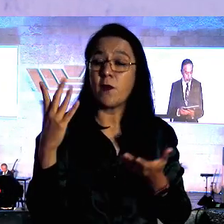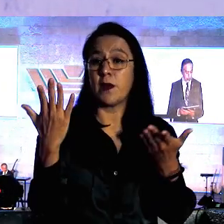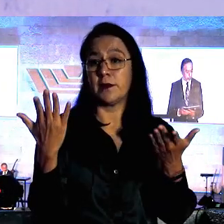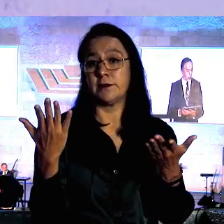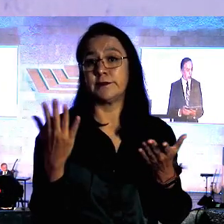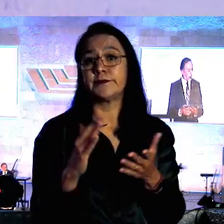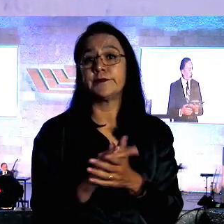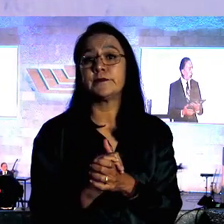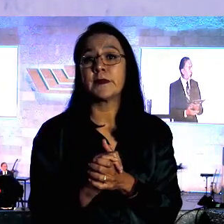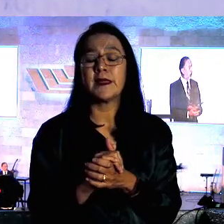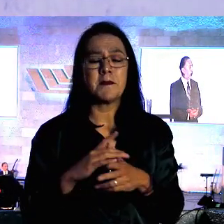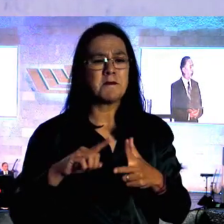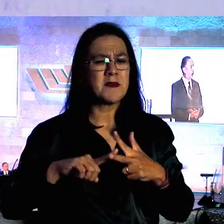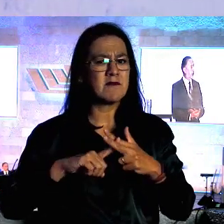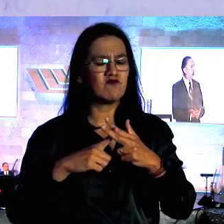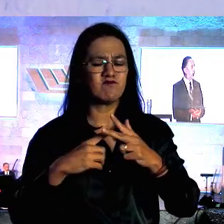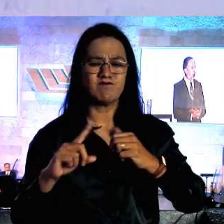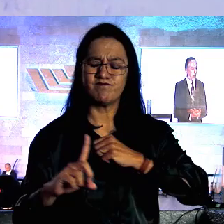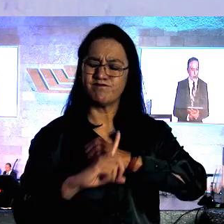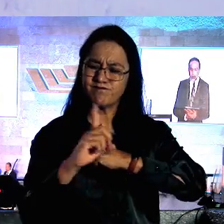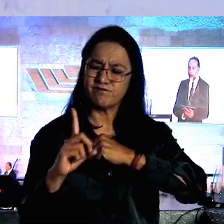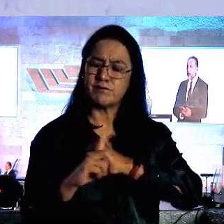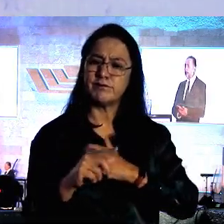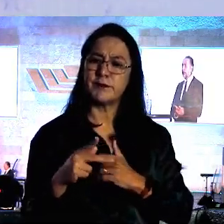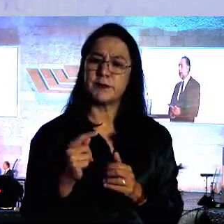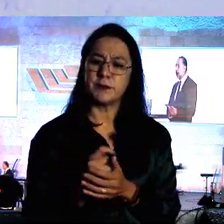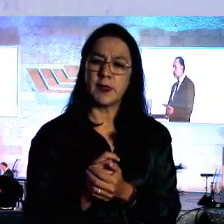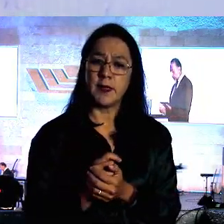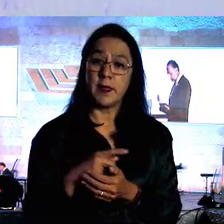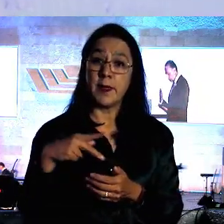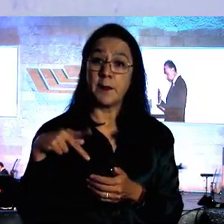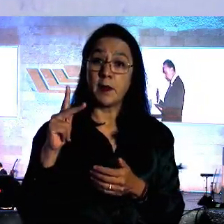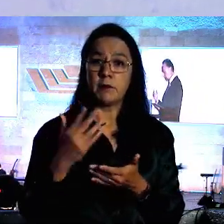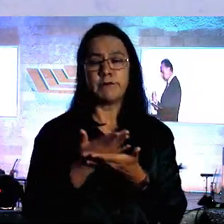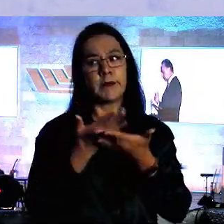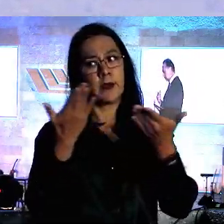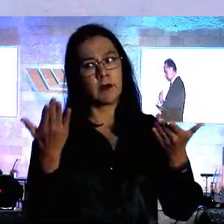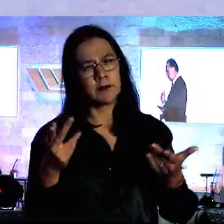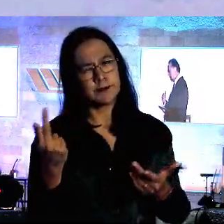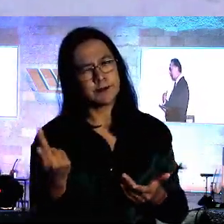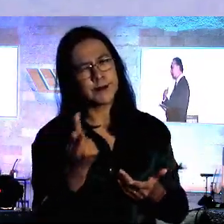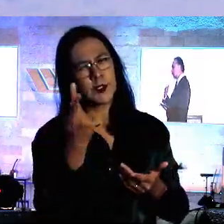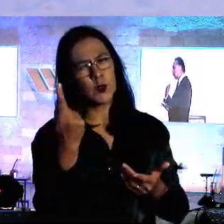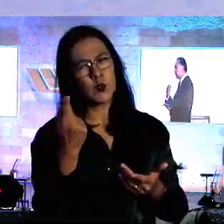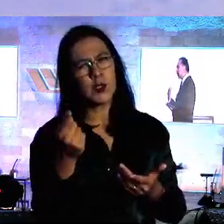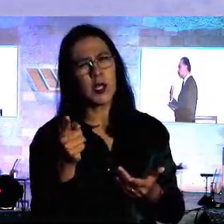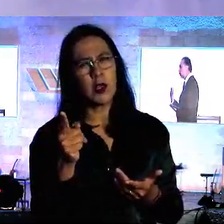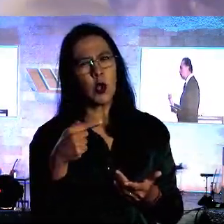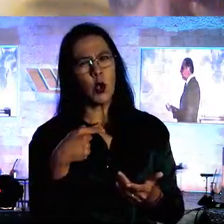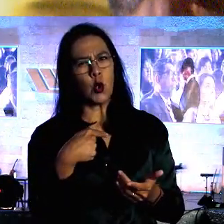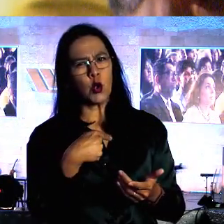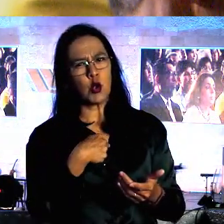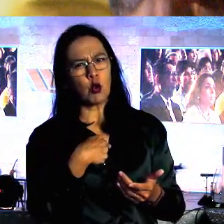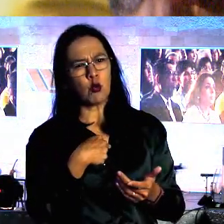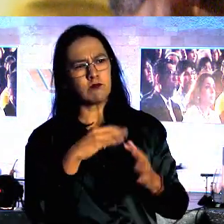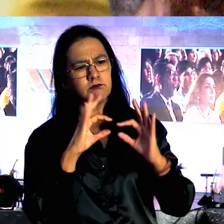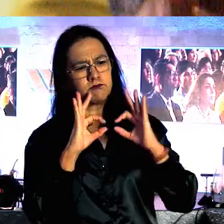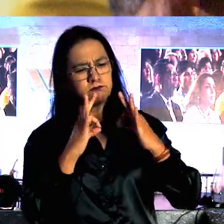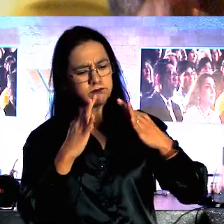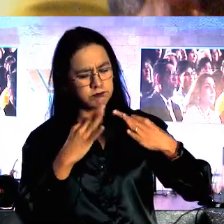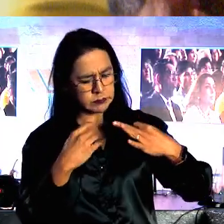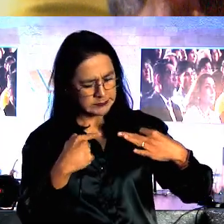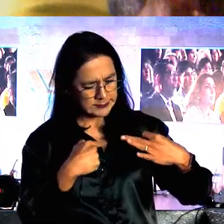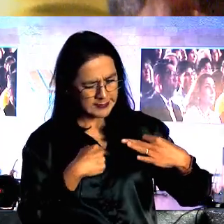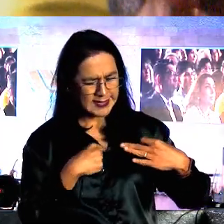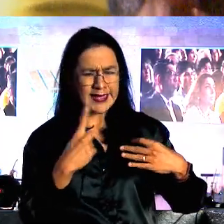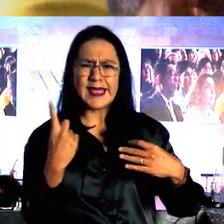empieza a haber problemas. Pero ahora pregúntate, y en lo personal, ¿qué pasa cuando